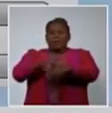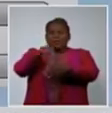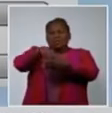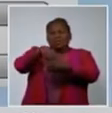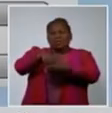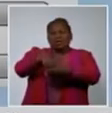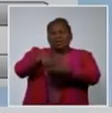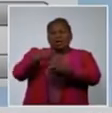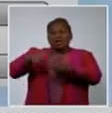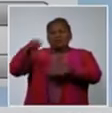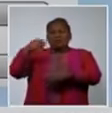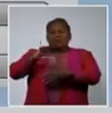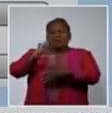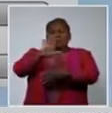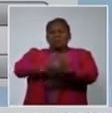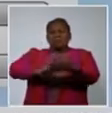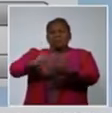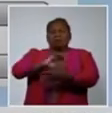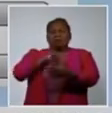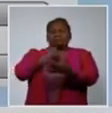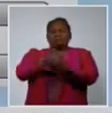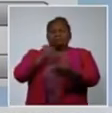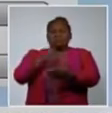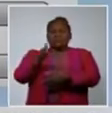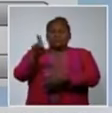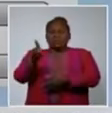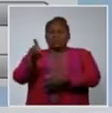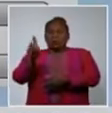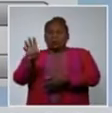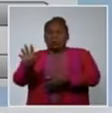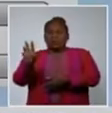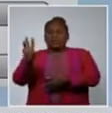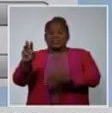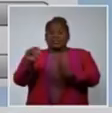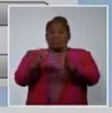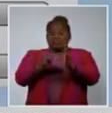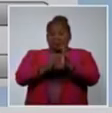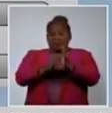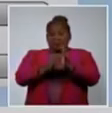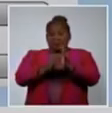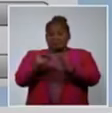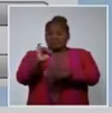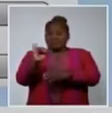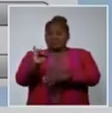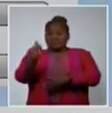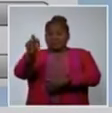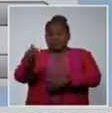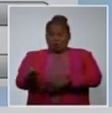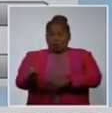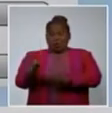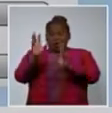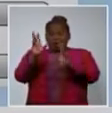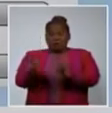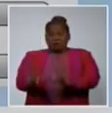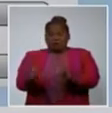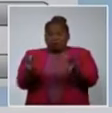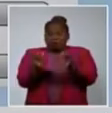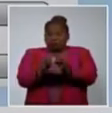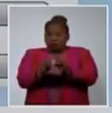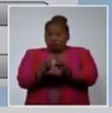américas diagnóstica de 143.000 66 pacientes con todo la cifra total por